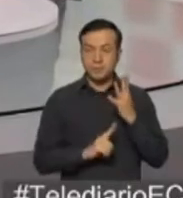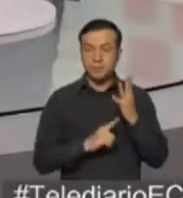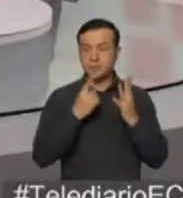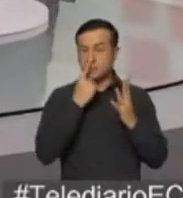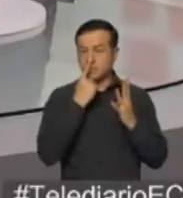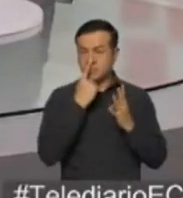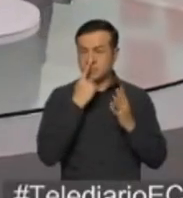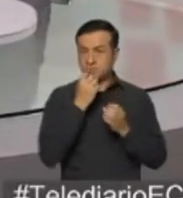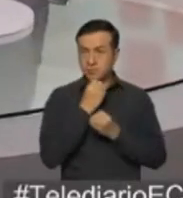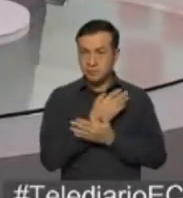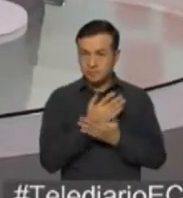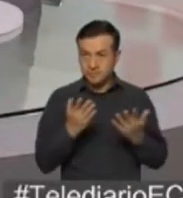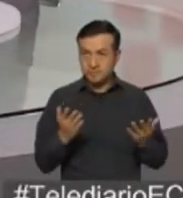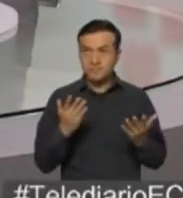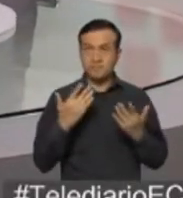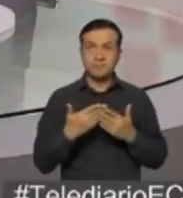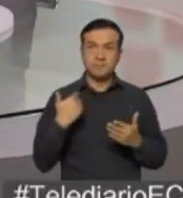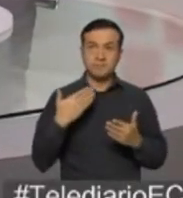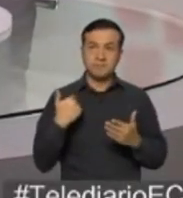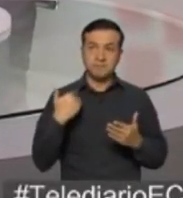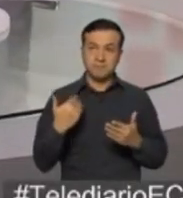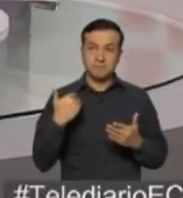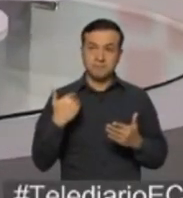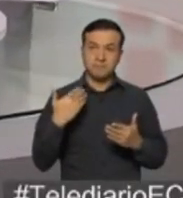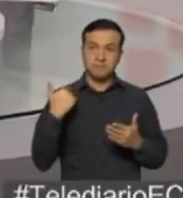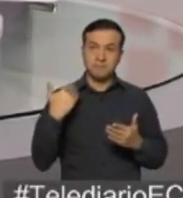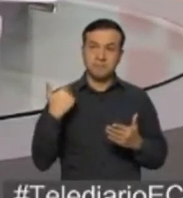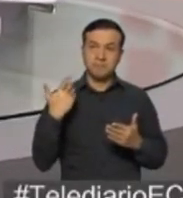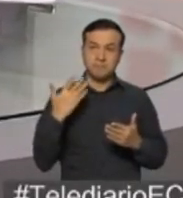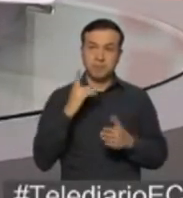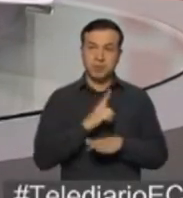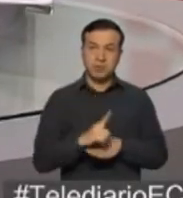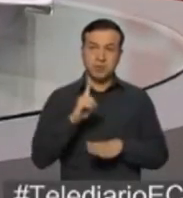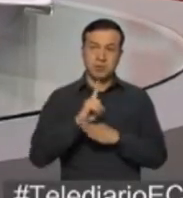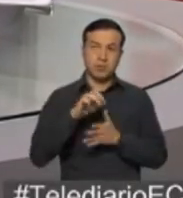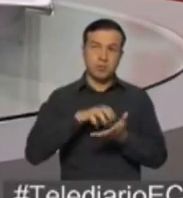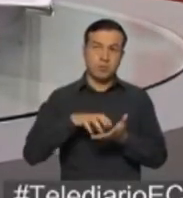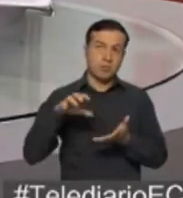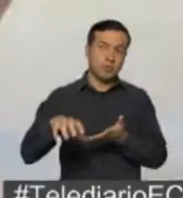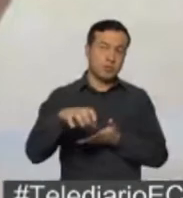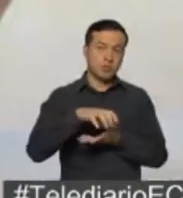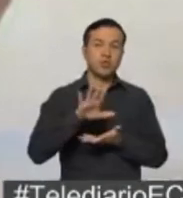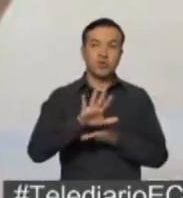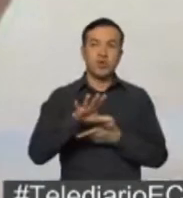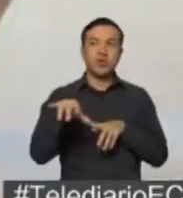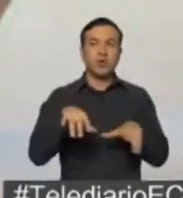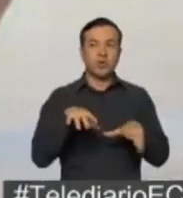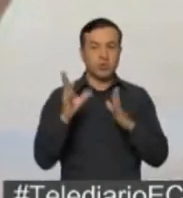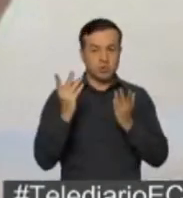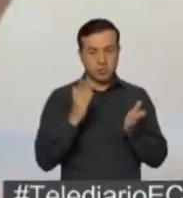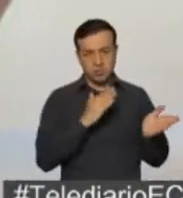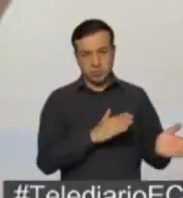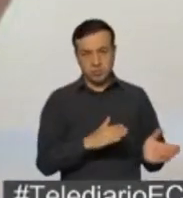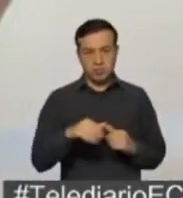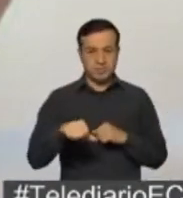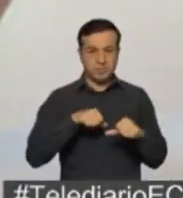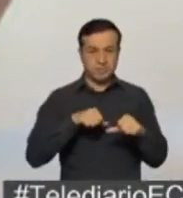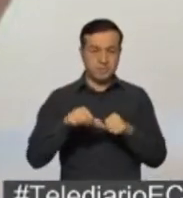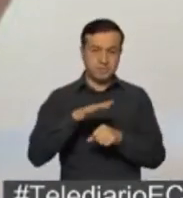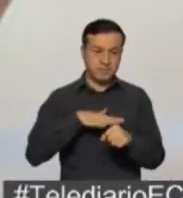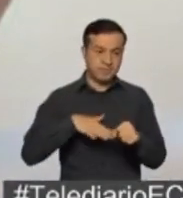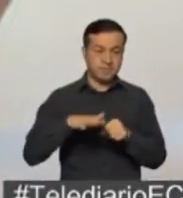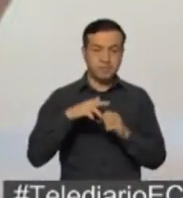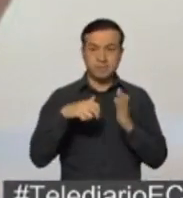interesante que hemos hecho también desde hace tiempo, nuestros directores provinciales han coordinado con las administraciones de las terminales